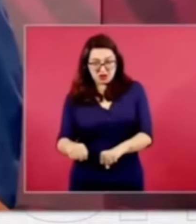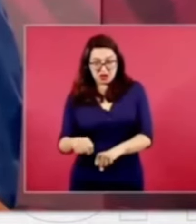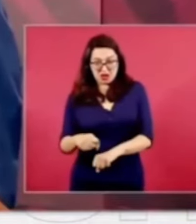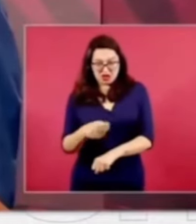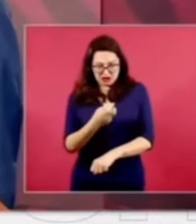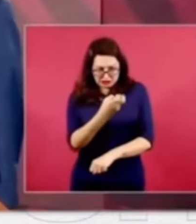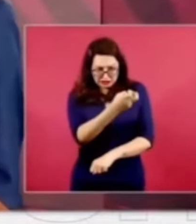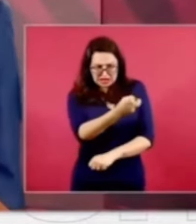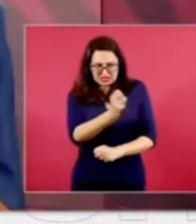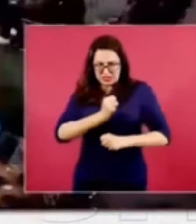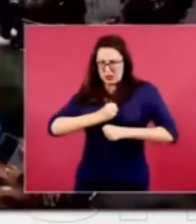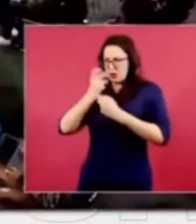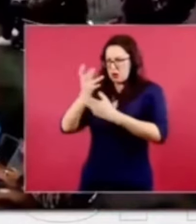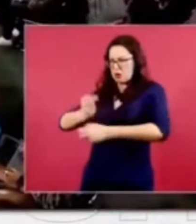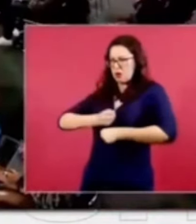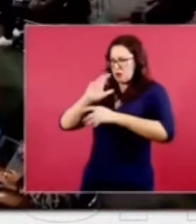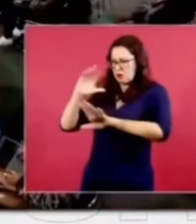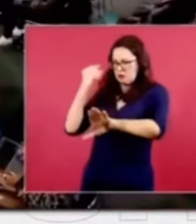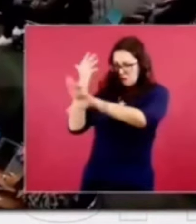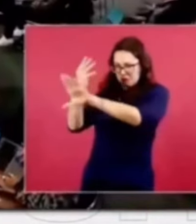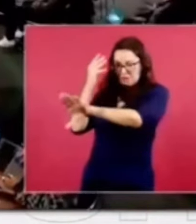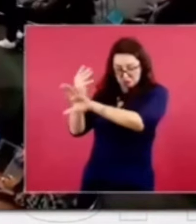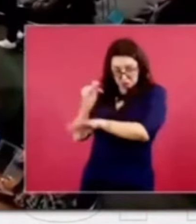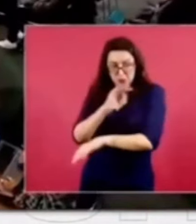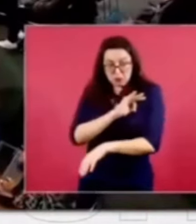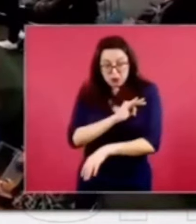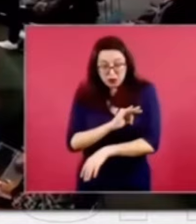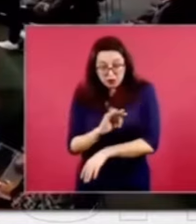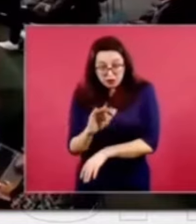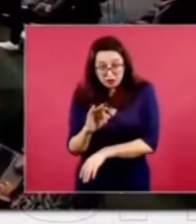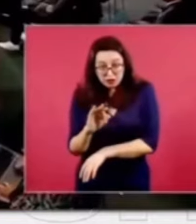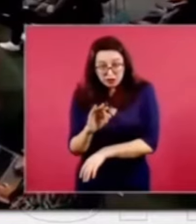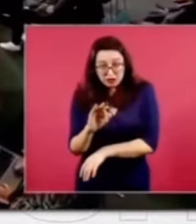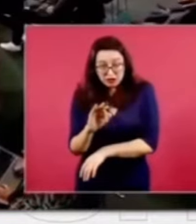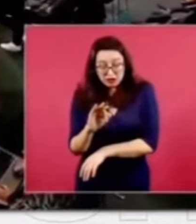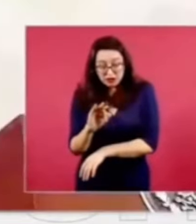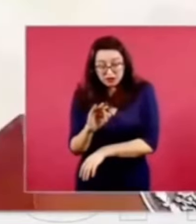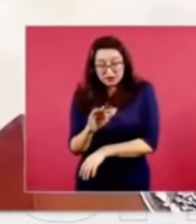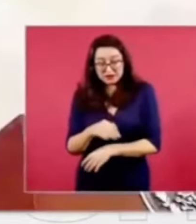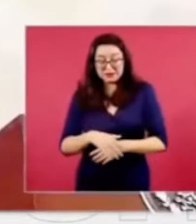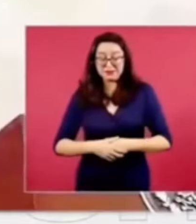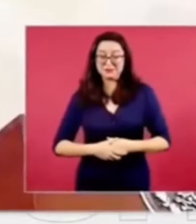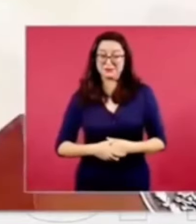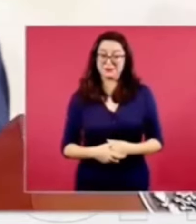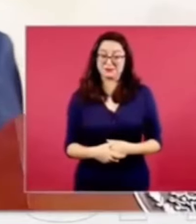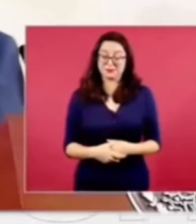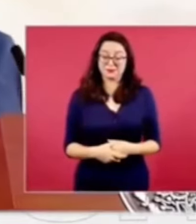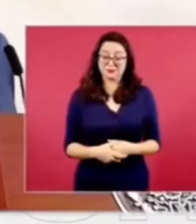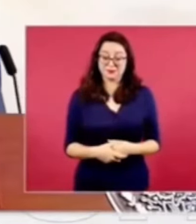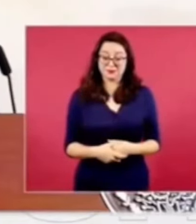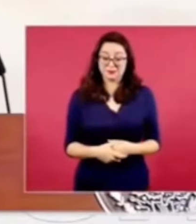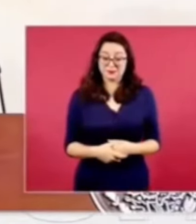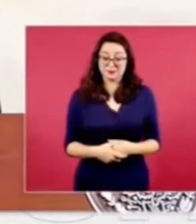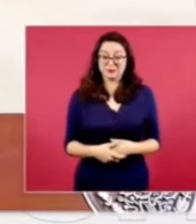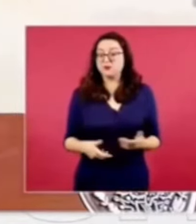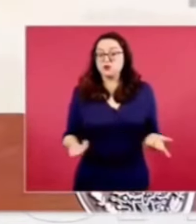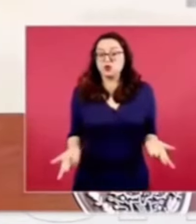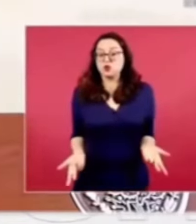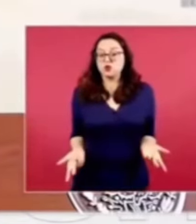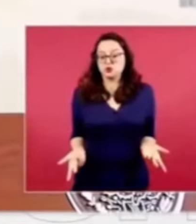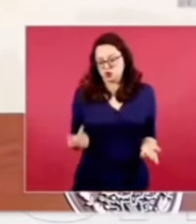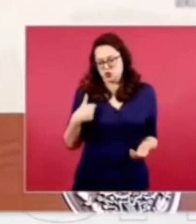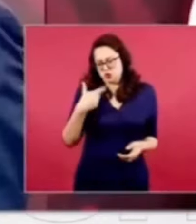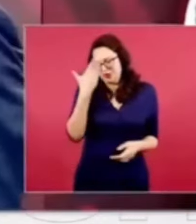y todos los medios, porque pues no he visto el Universal,